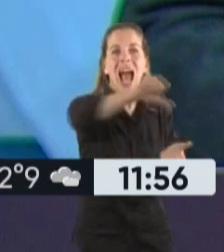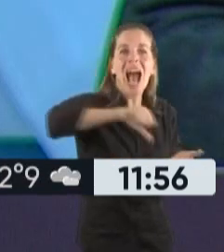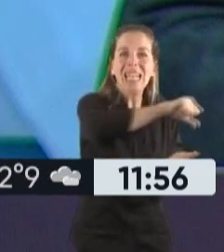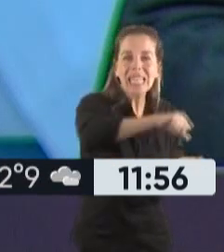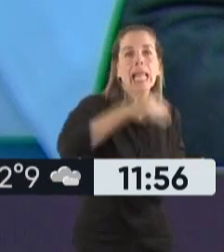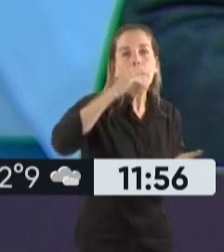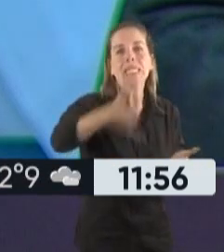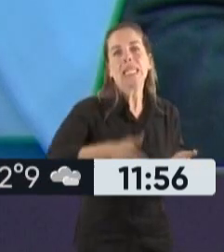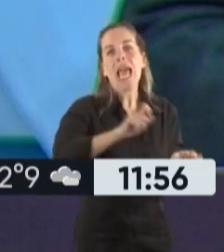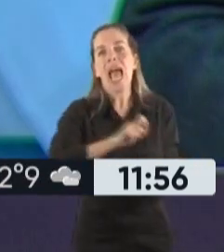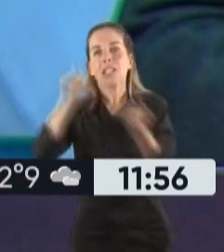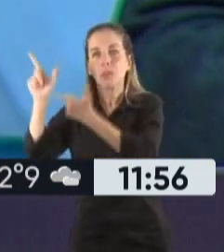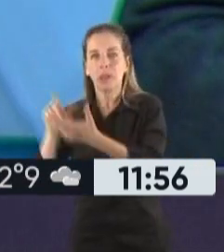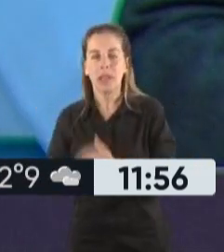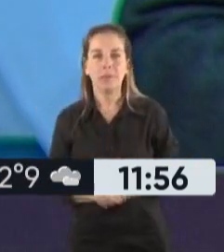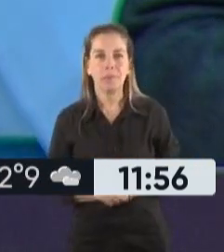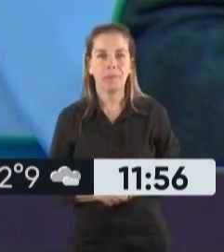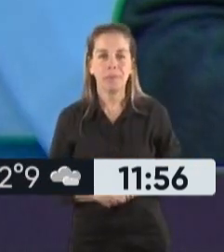exportarlos.